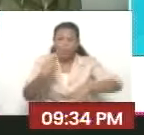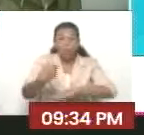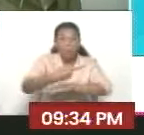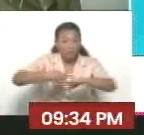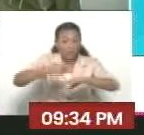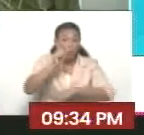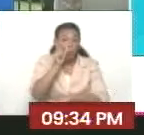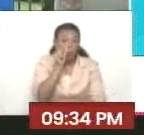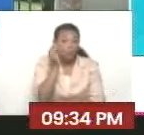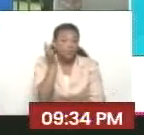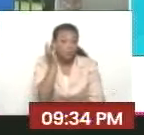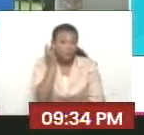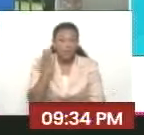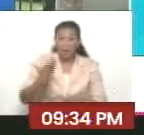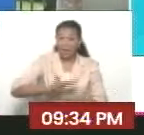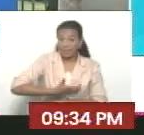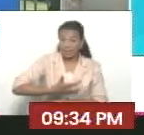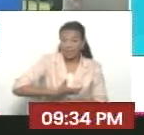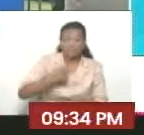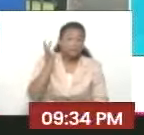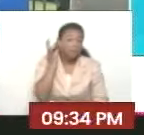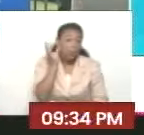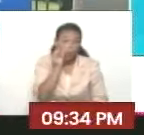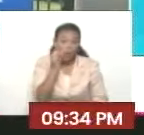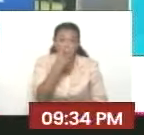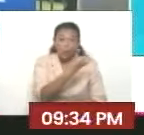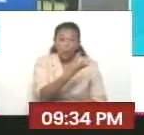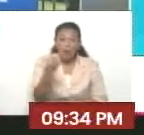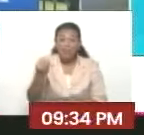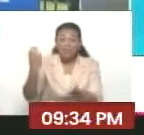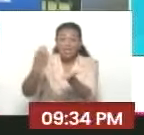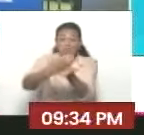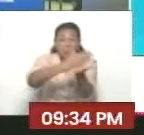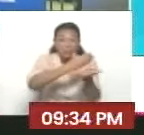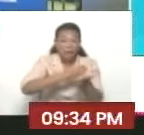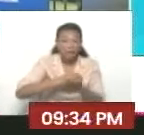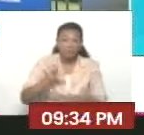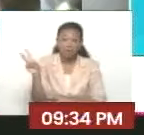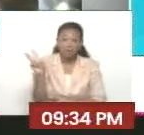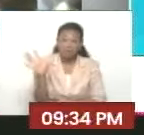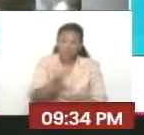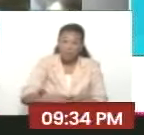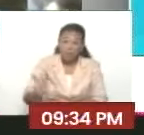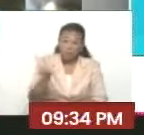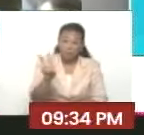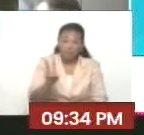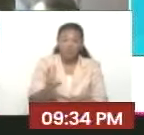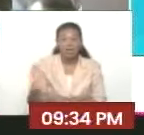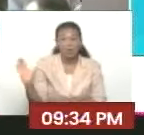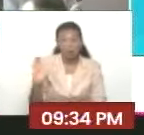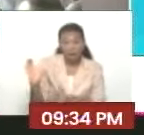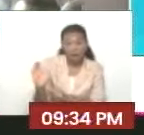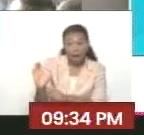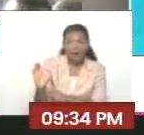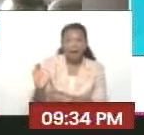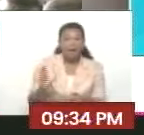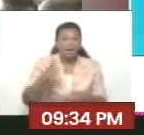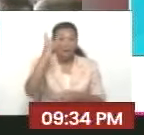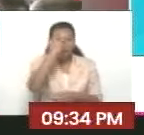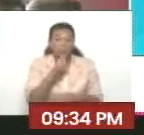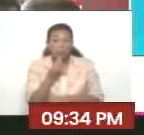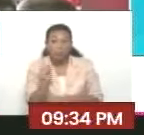gobernadoras, con las alcaldesas y alcaldes de las 40 ciudades más grandes del país, incluyendo Caracas y incluyendo Los